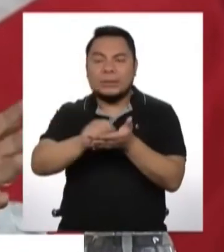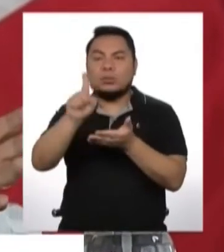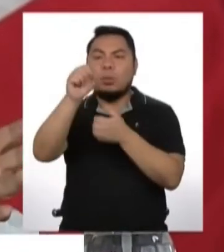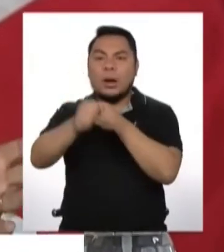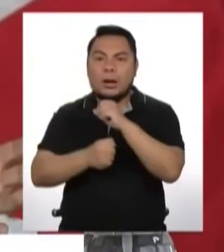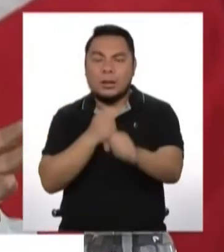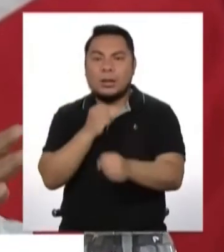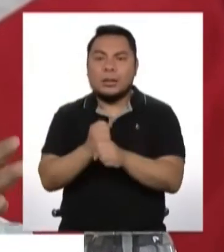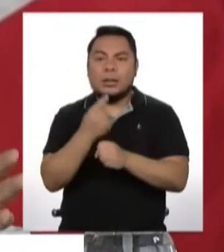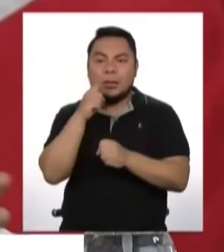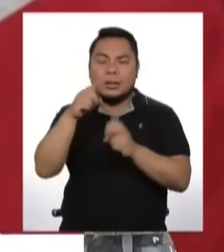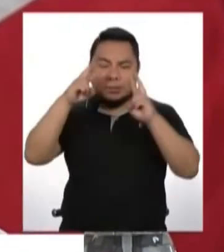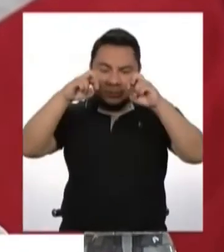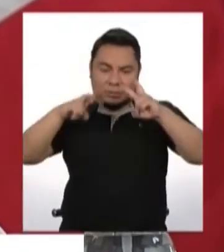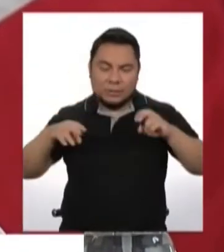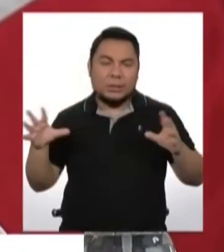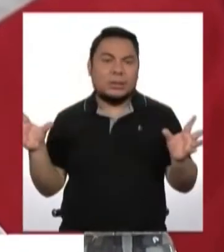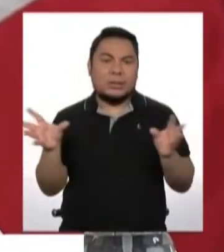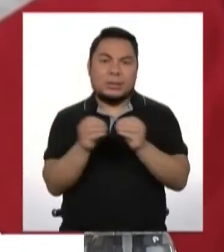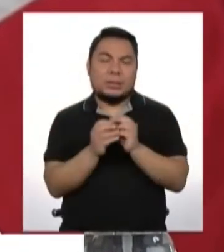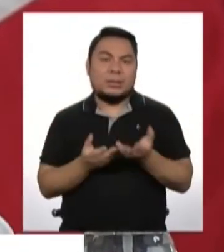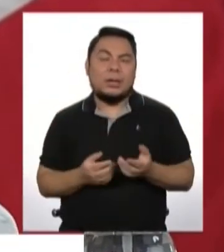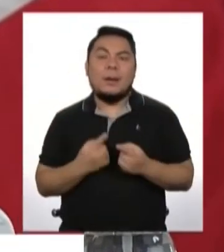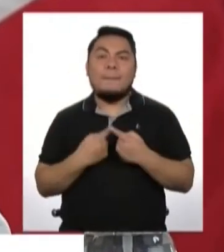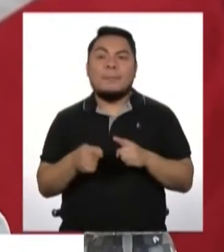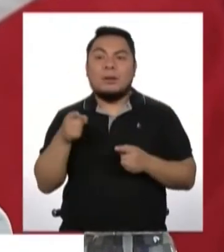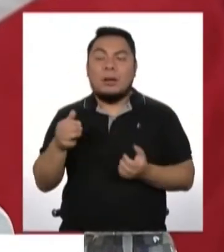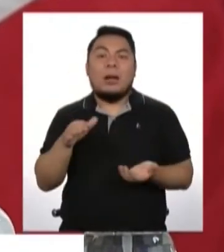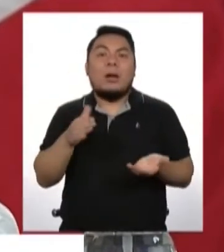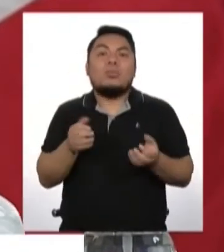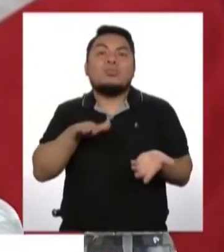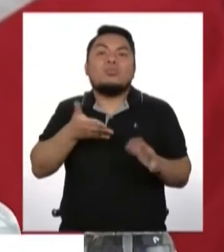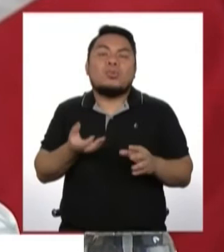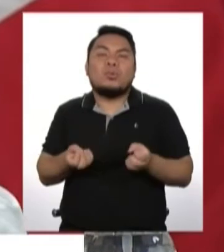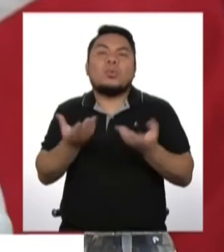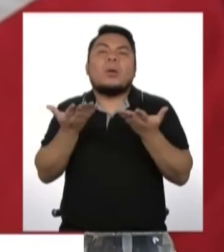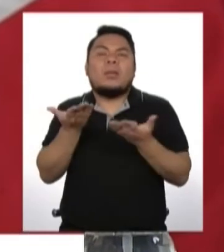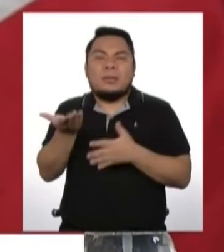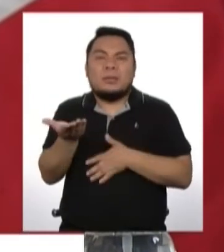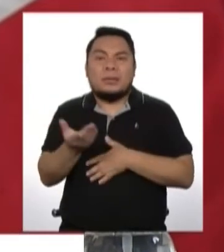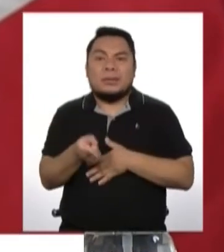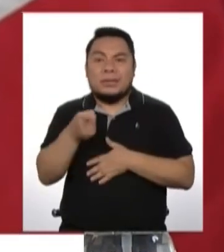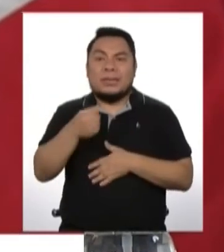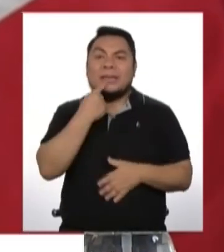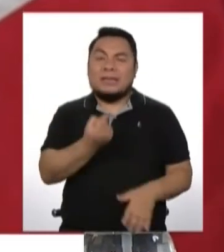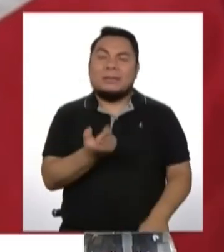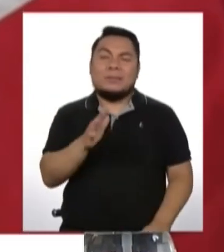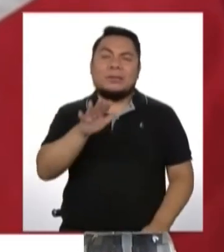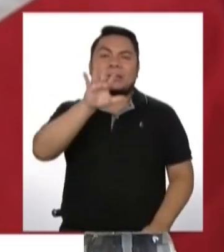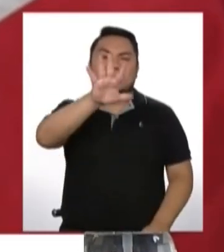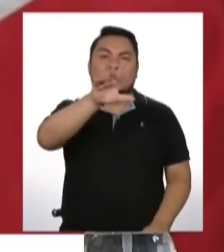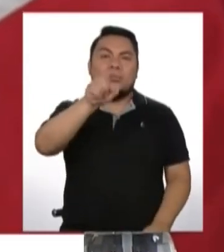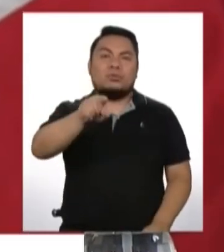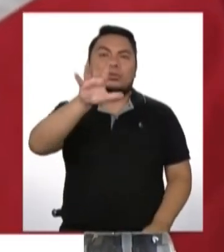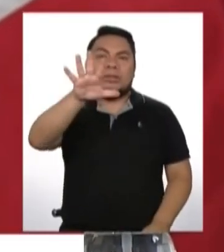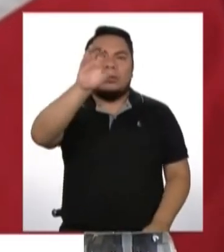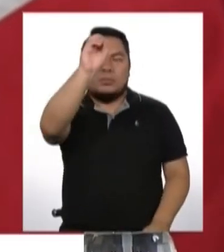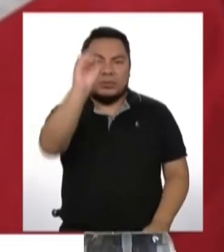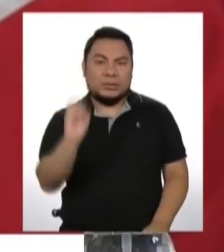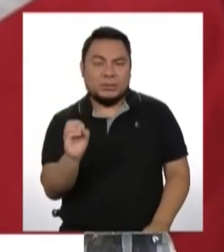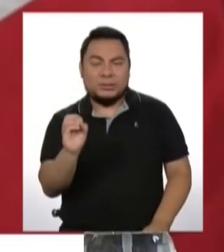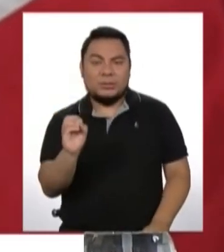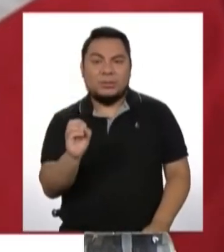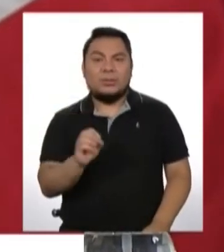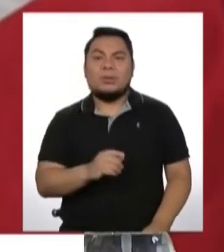hacer el análisis general. La letalidad es que el 5.5%